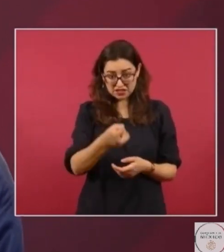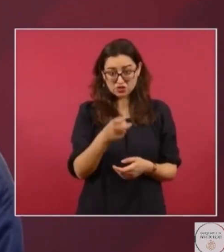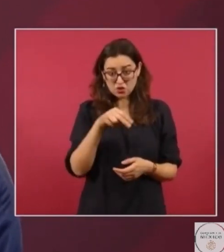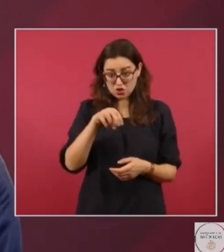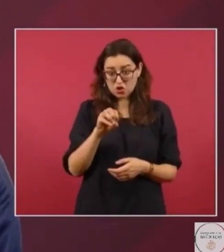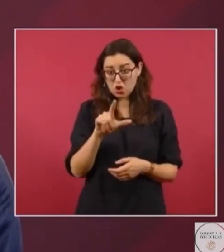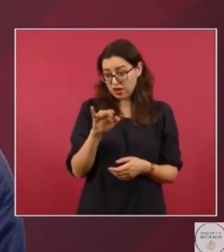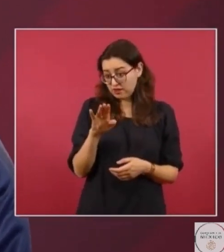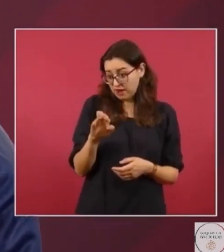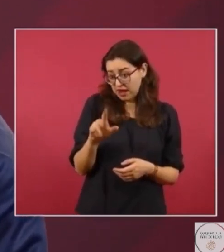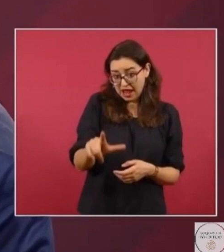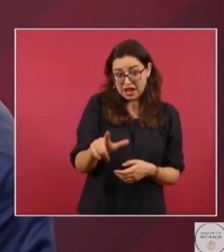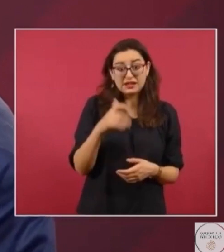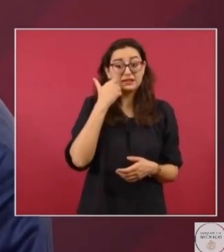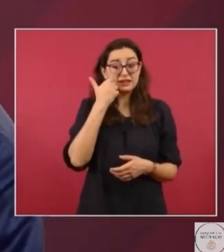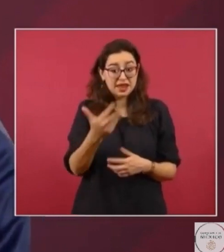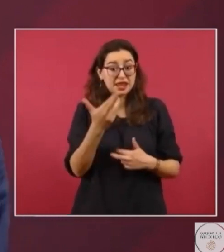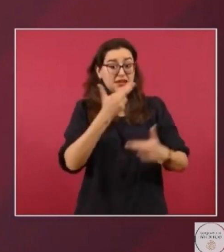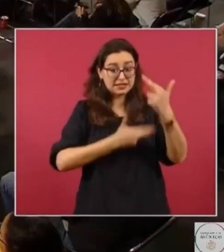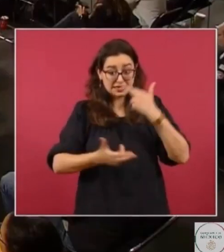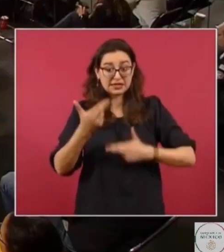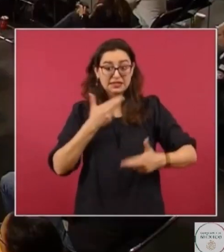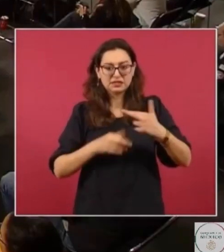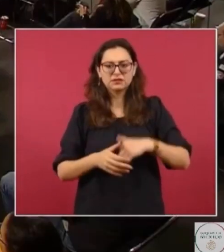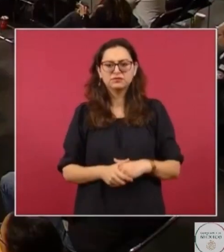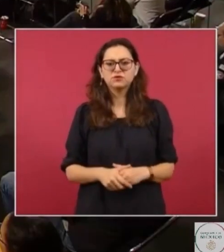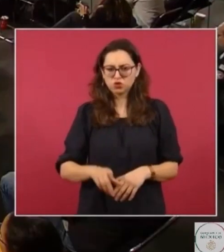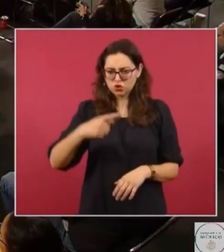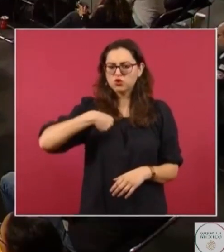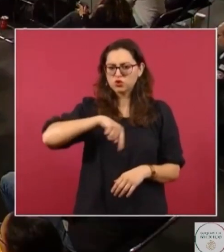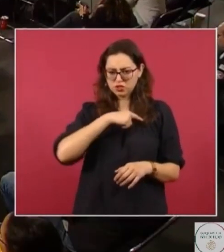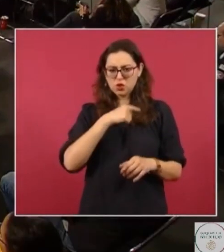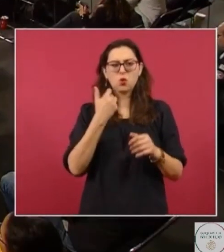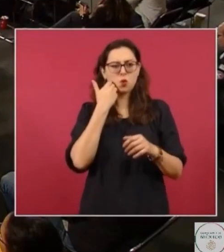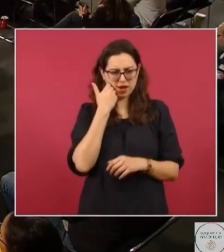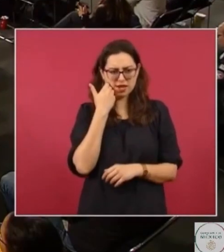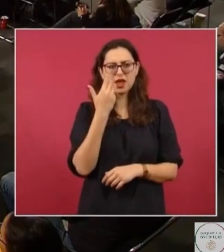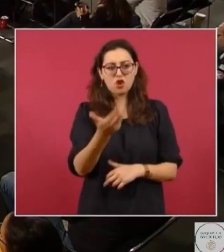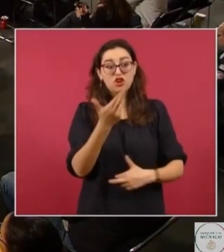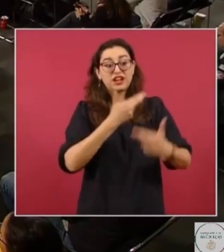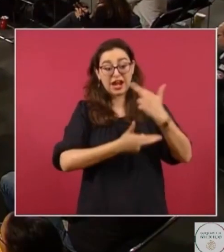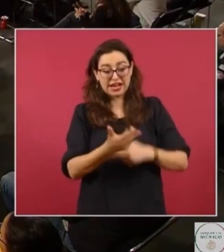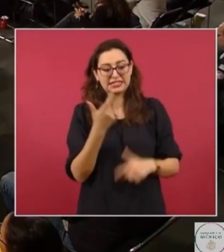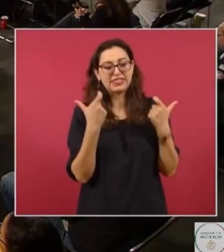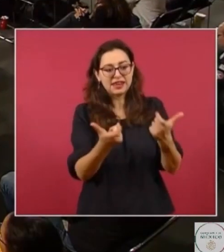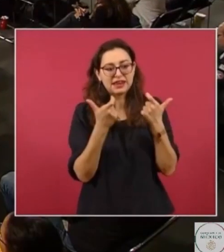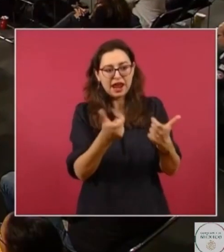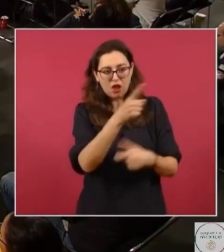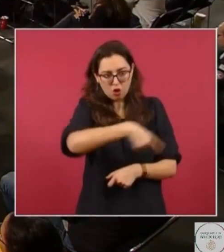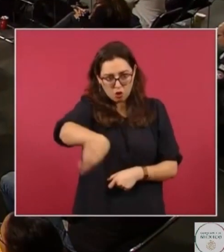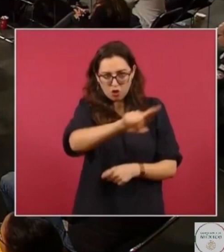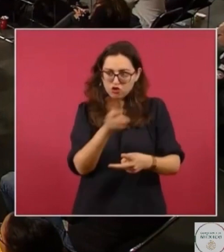regrese. Nosotros también queremos que regrese. Que regresen, pero lo que se robaron.